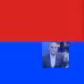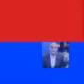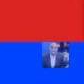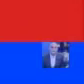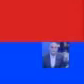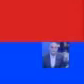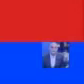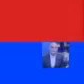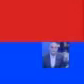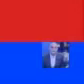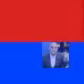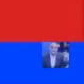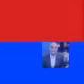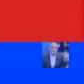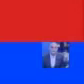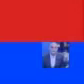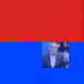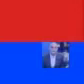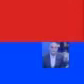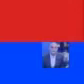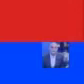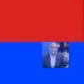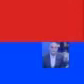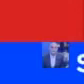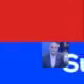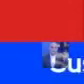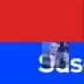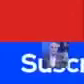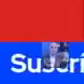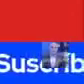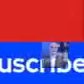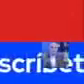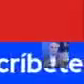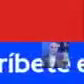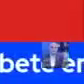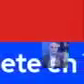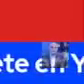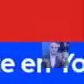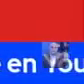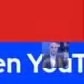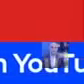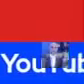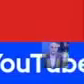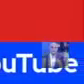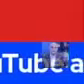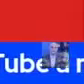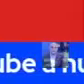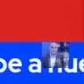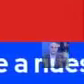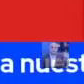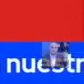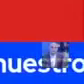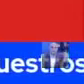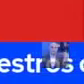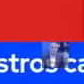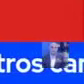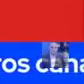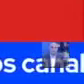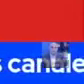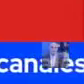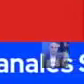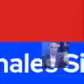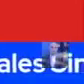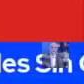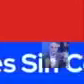mejor genérame ventas. ¿Cómo se van a generar las ventas? Fíjate que ahorita, Vicente, hay campesinos en